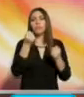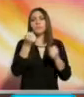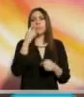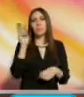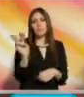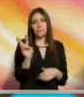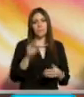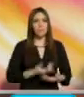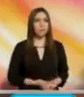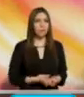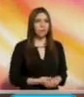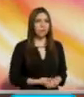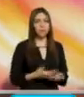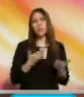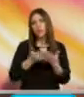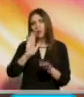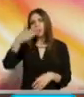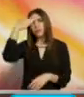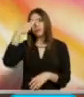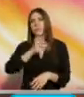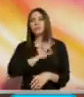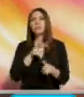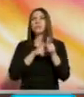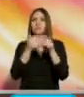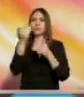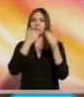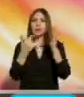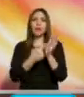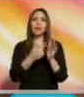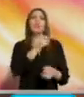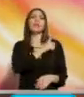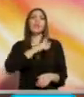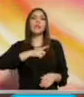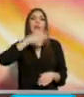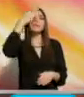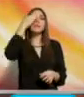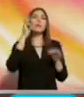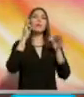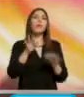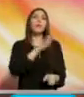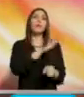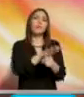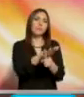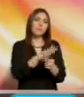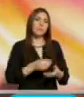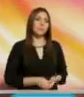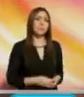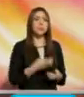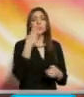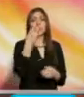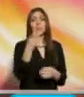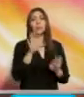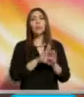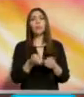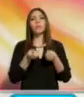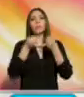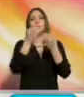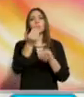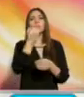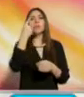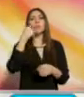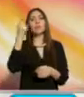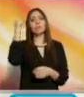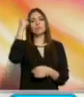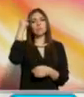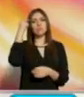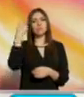seguir comiendo grasa, Enrique. Claro, Pero para hay la que saber, buena. hay que saber, ¿no es así? Finalmente es alimento para el cerebro, ¿no? Es alimento para el pensamiento.